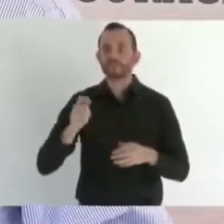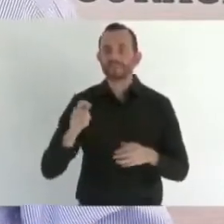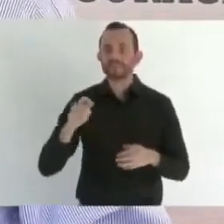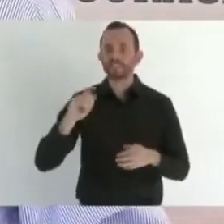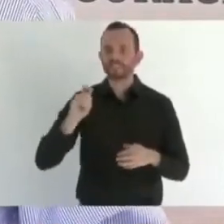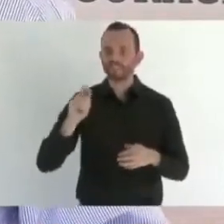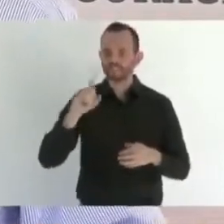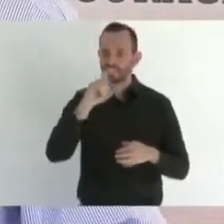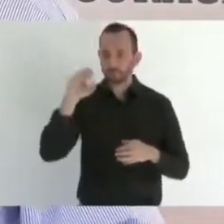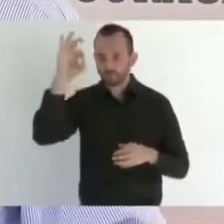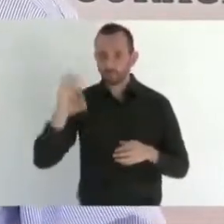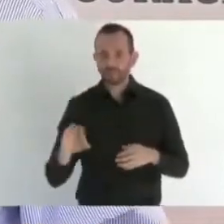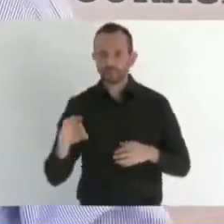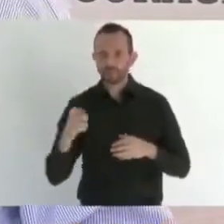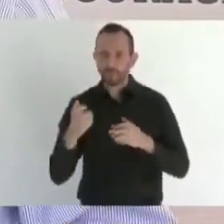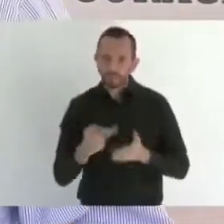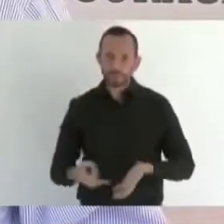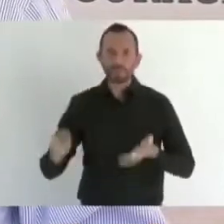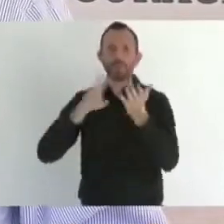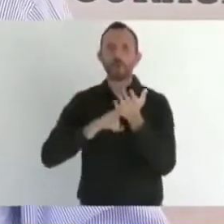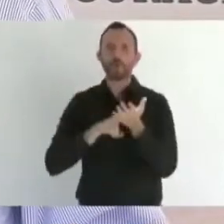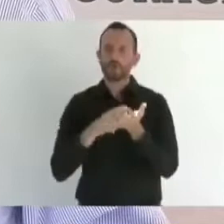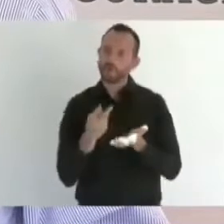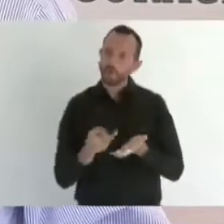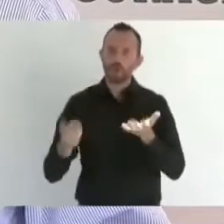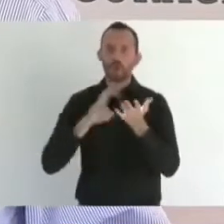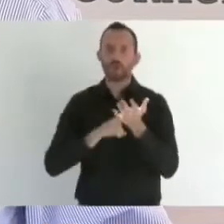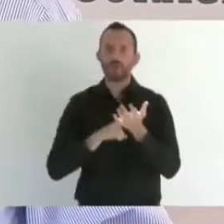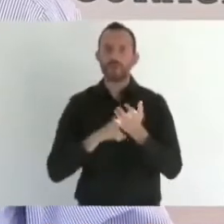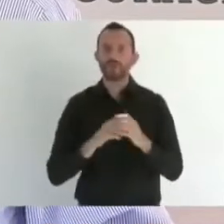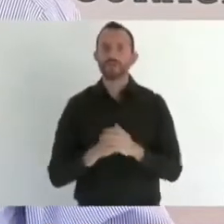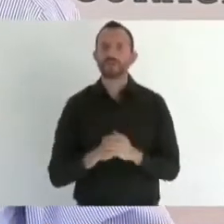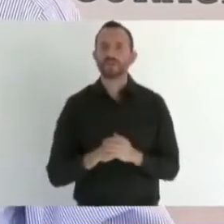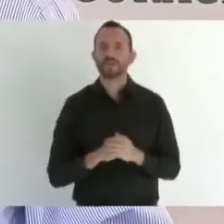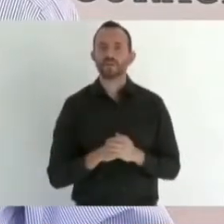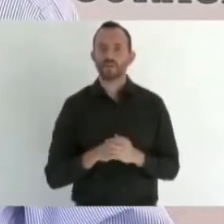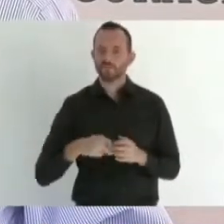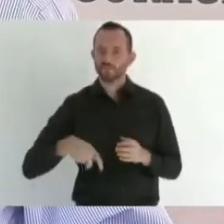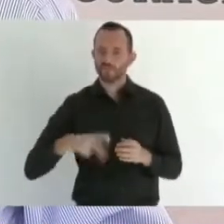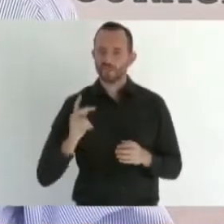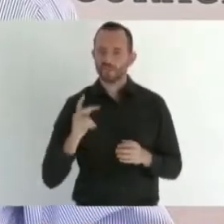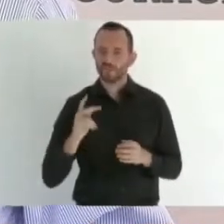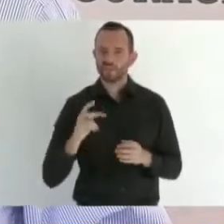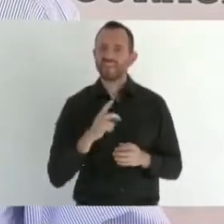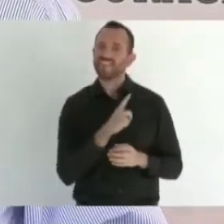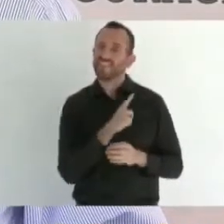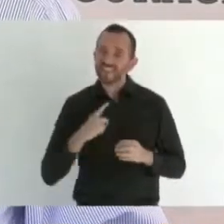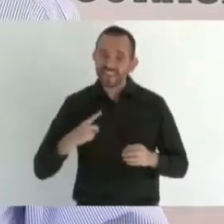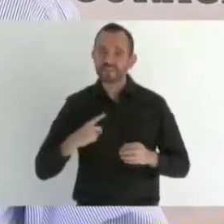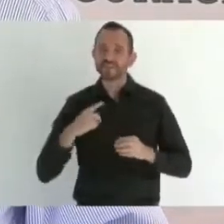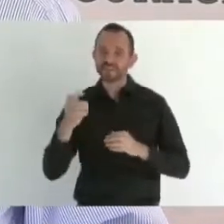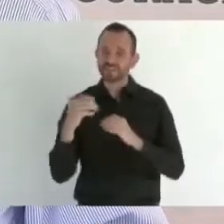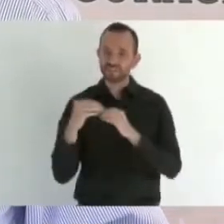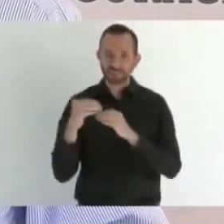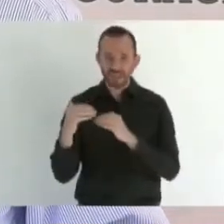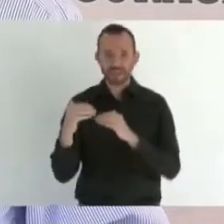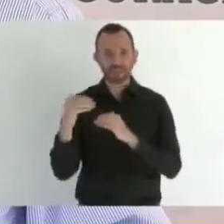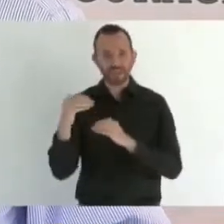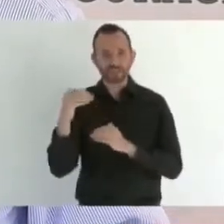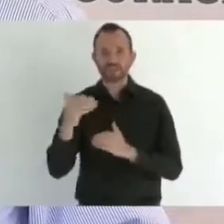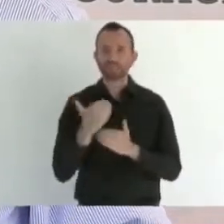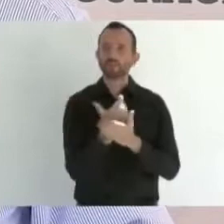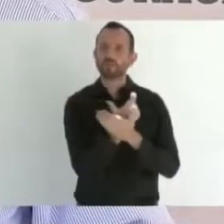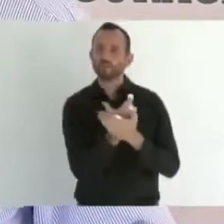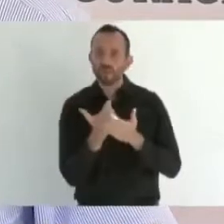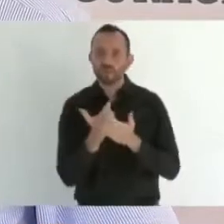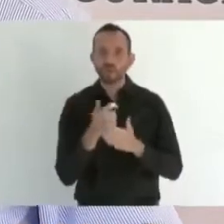tenemos que seguir aumentando el salario de los trabajadores y tenemos que seguir cuidando